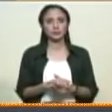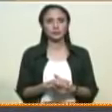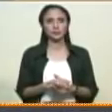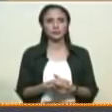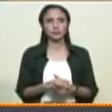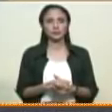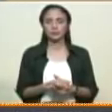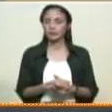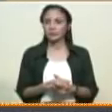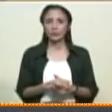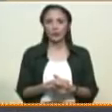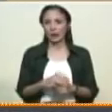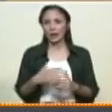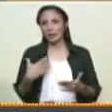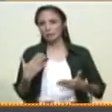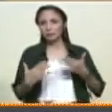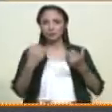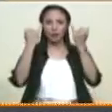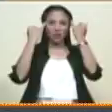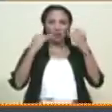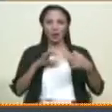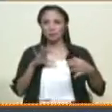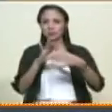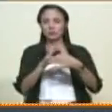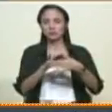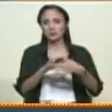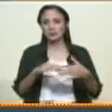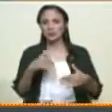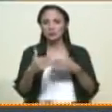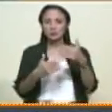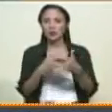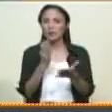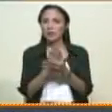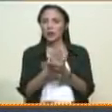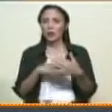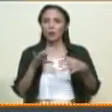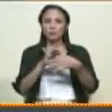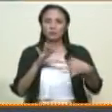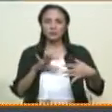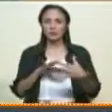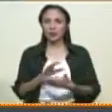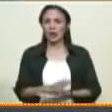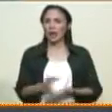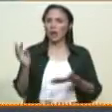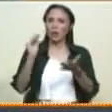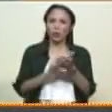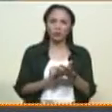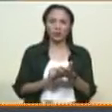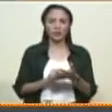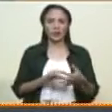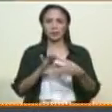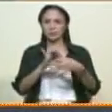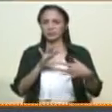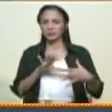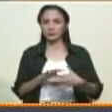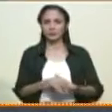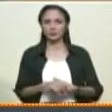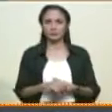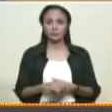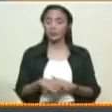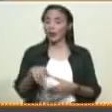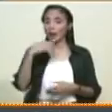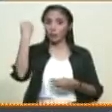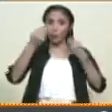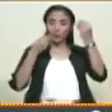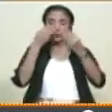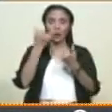una cosa espontánea, no. Y ahí es donde ellos volvieron, así como subestimaron al comandante Hugo